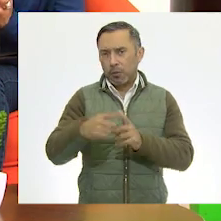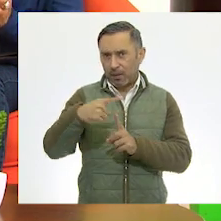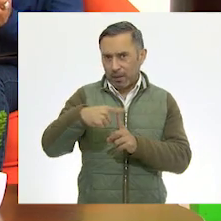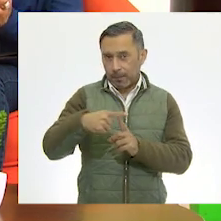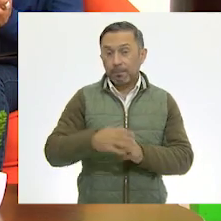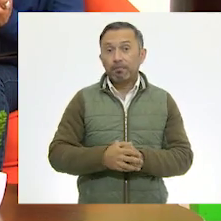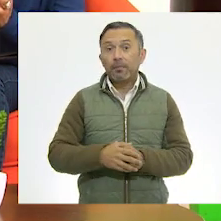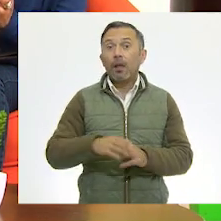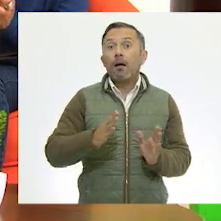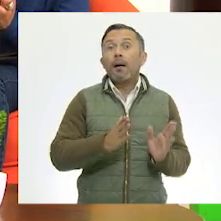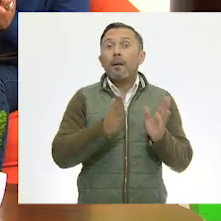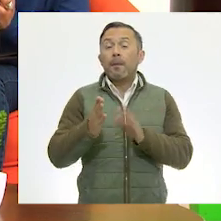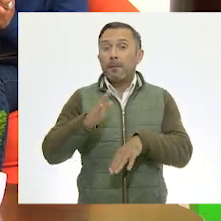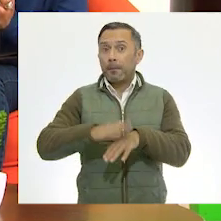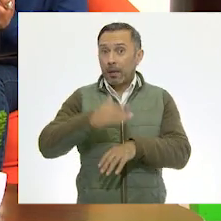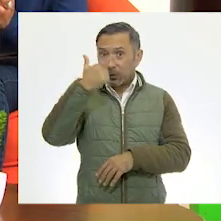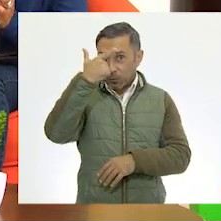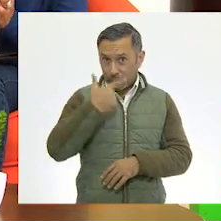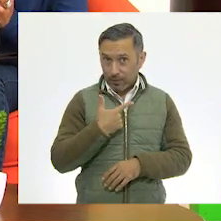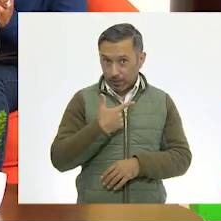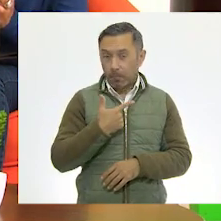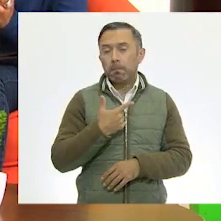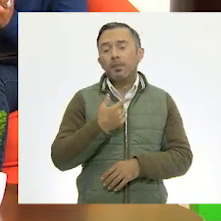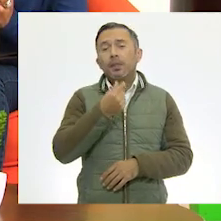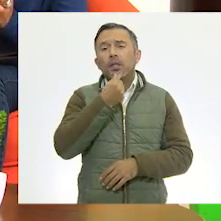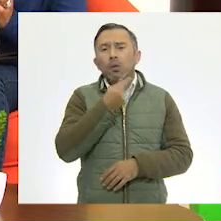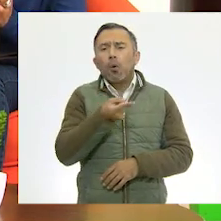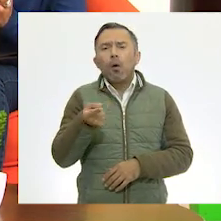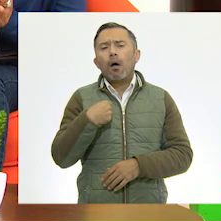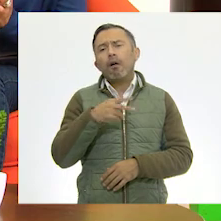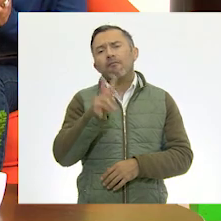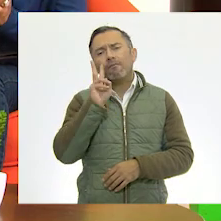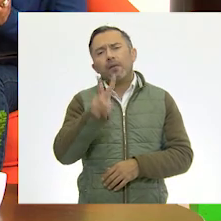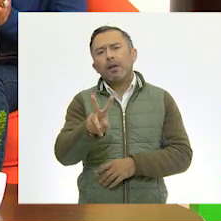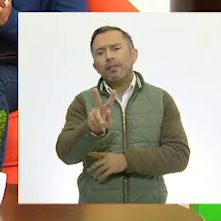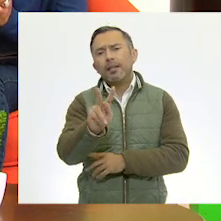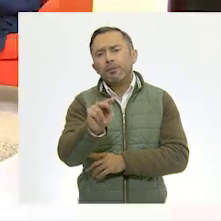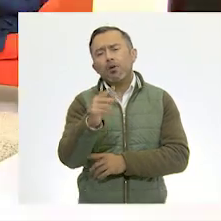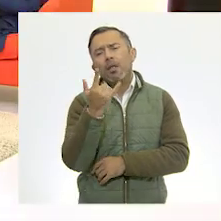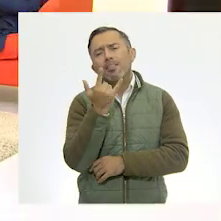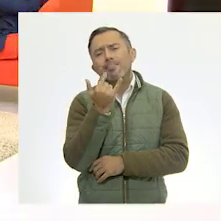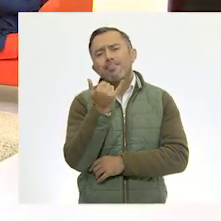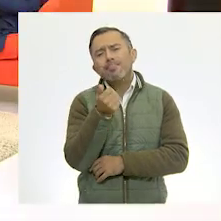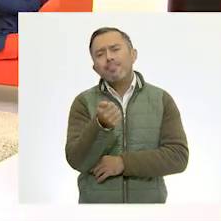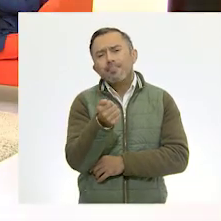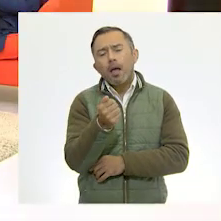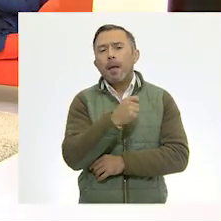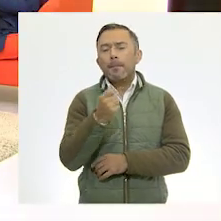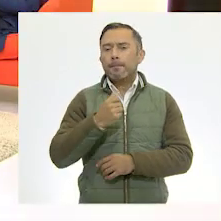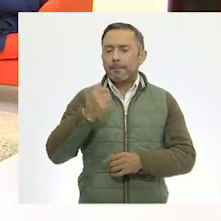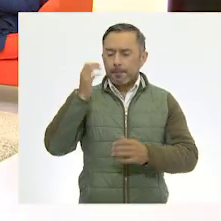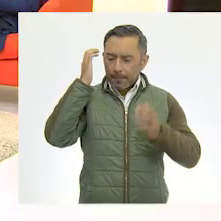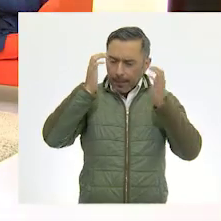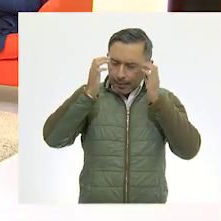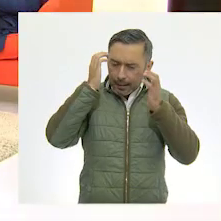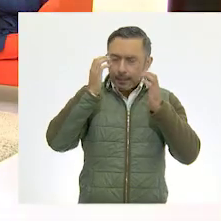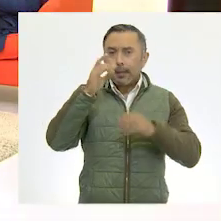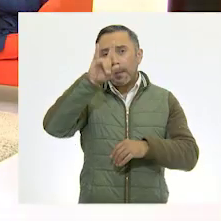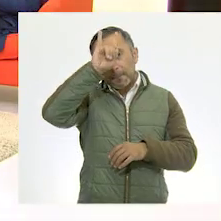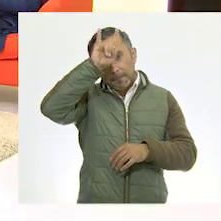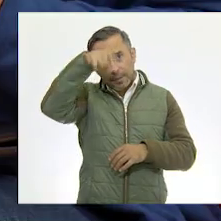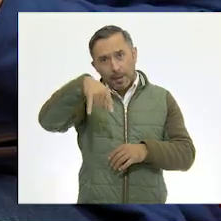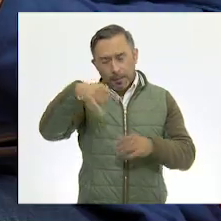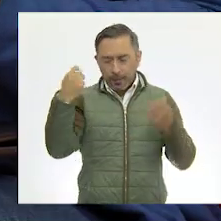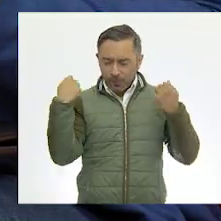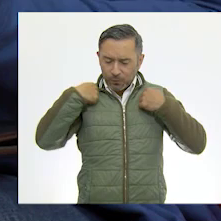noche, bueno, el niño puede ver un rato la tele, bañarse, ponerse la pijama, cenar, lavarse los dientes e irse a